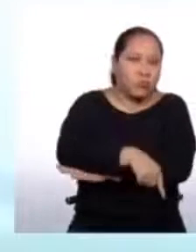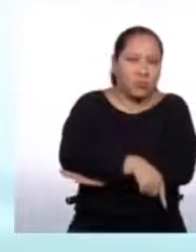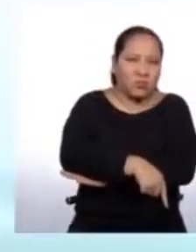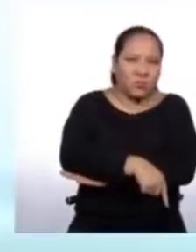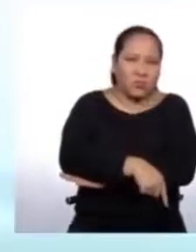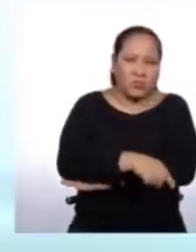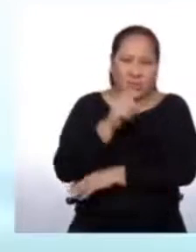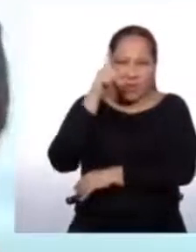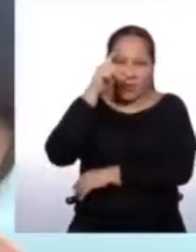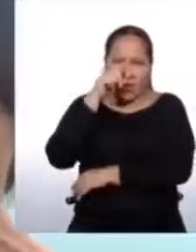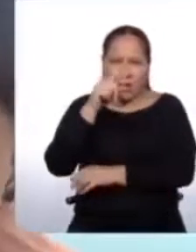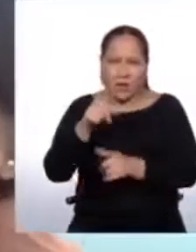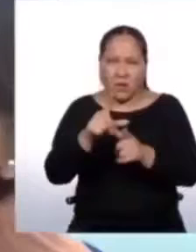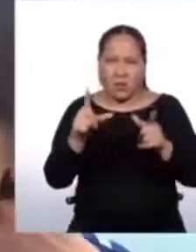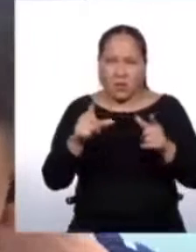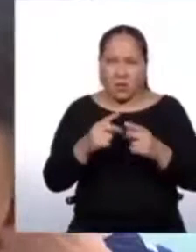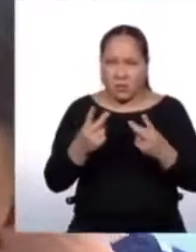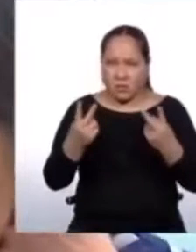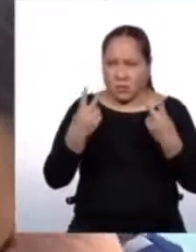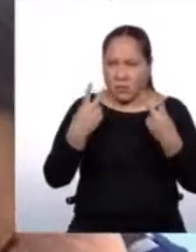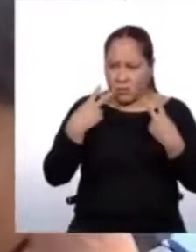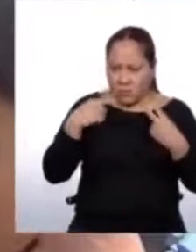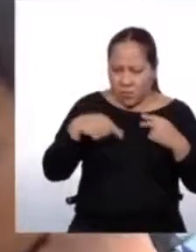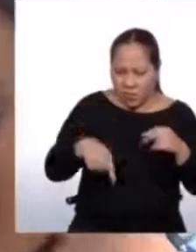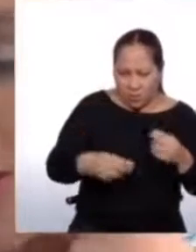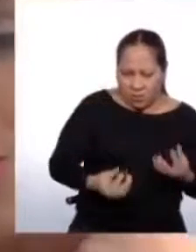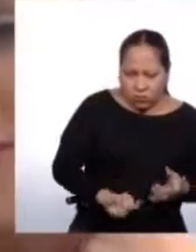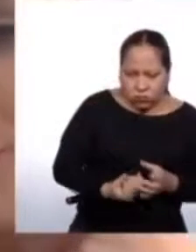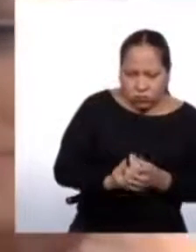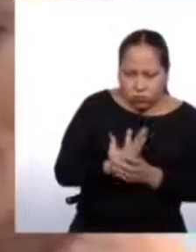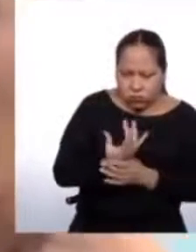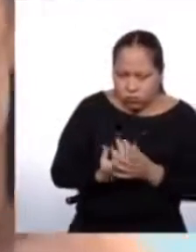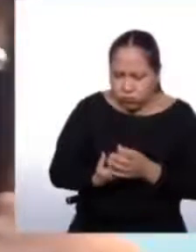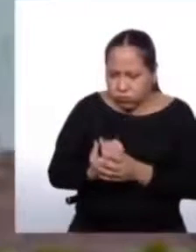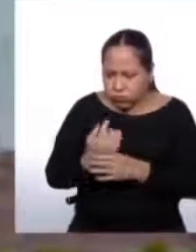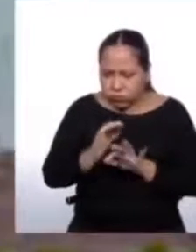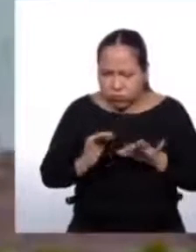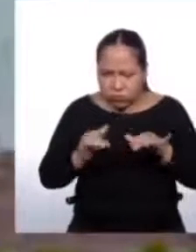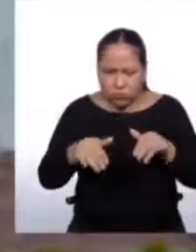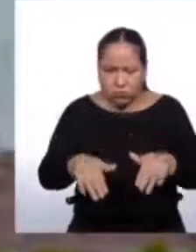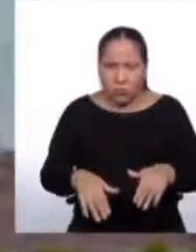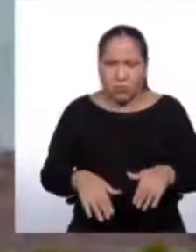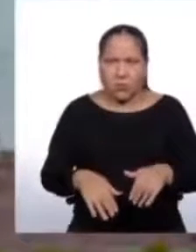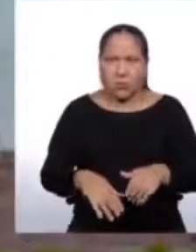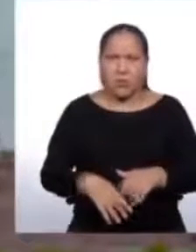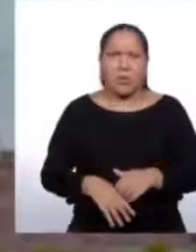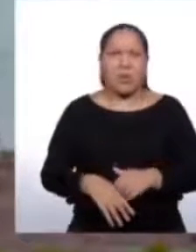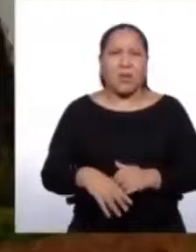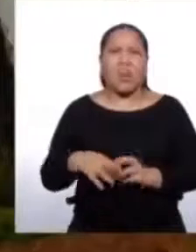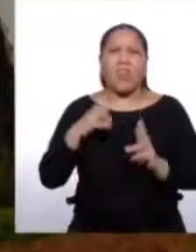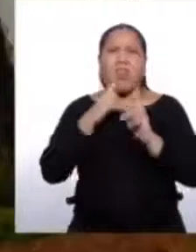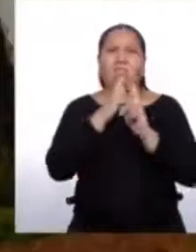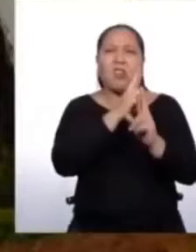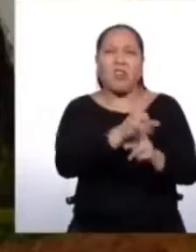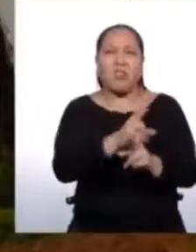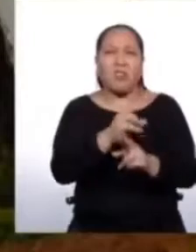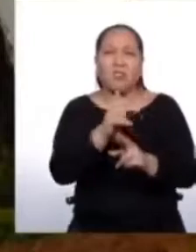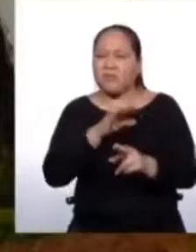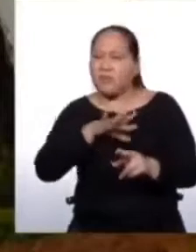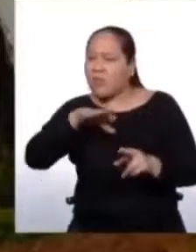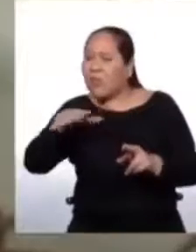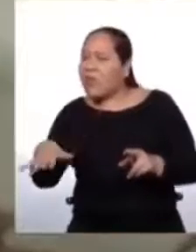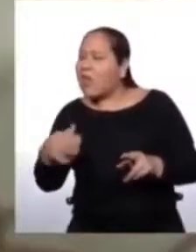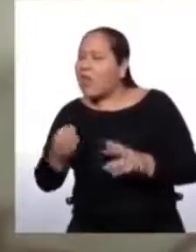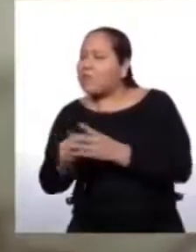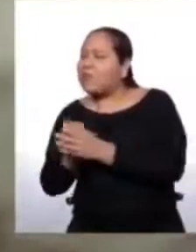áridos. Mírenla cómo crece en el arenal, en los cantos rodados, en las acequias sin riego, en los